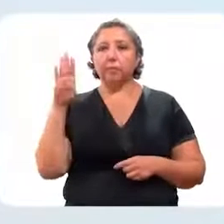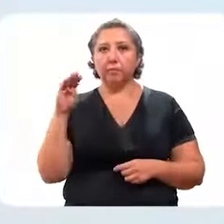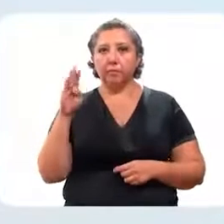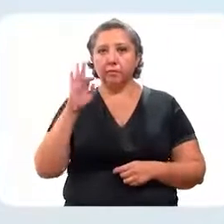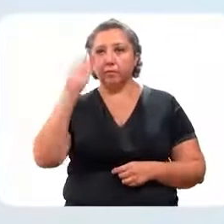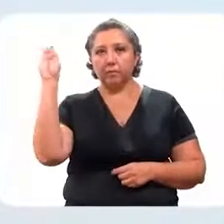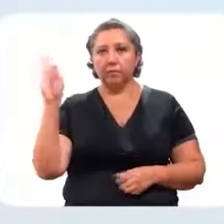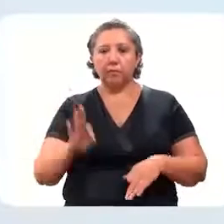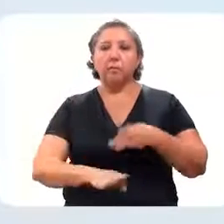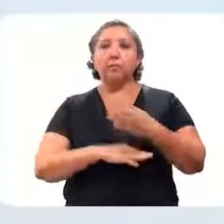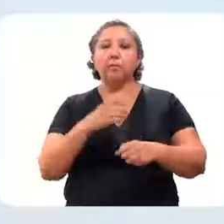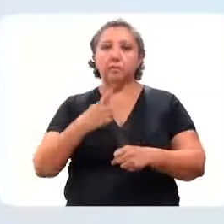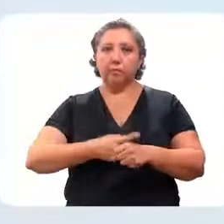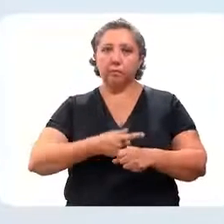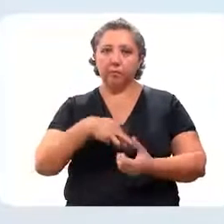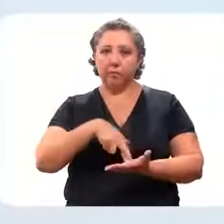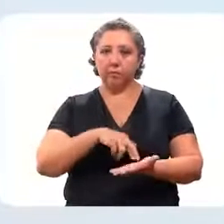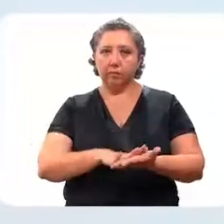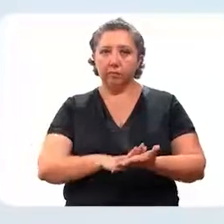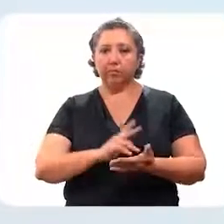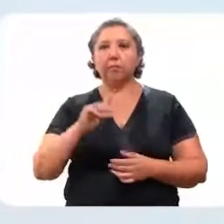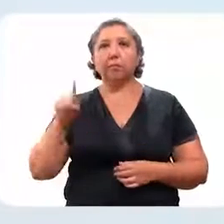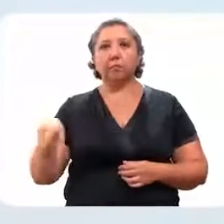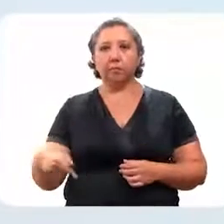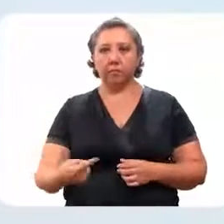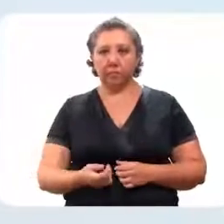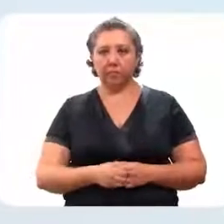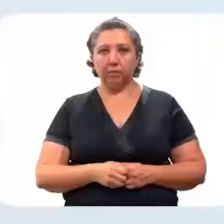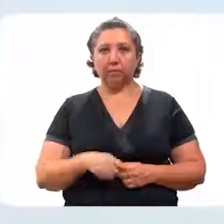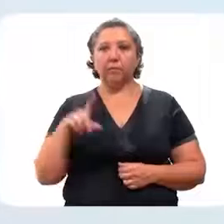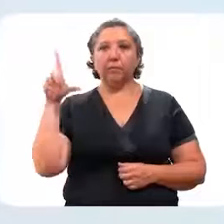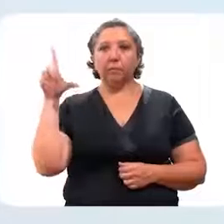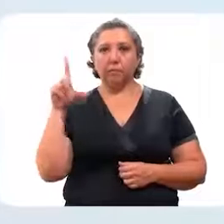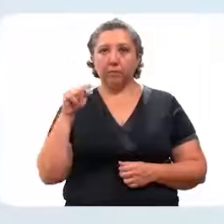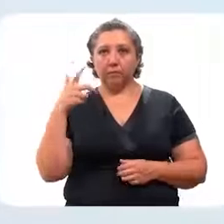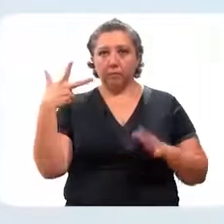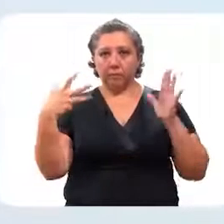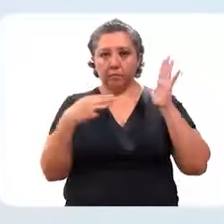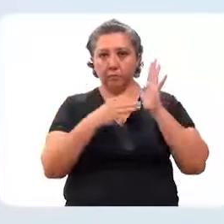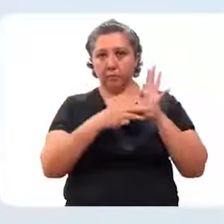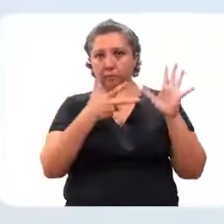el 90% del total de contagios registrados, que son